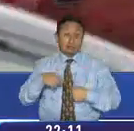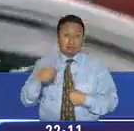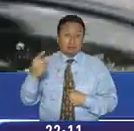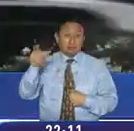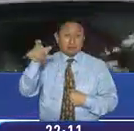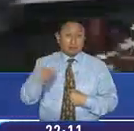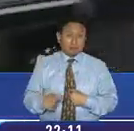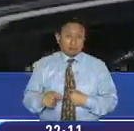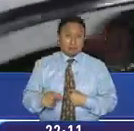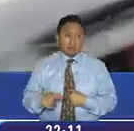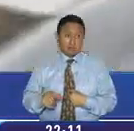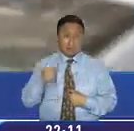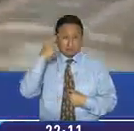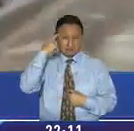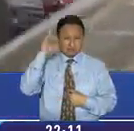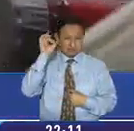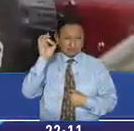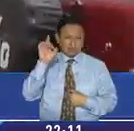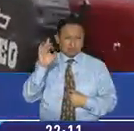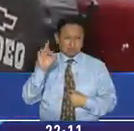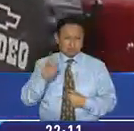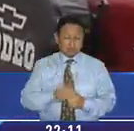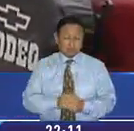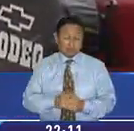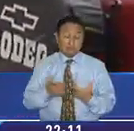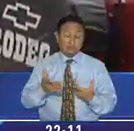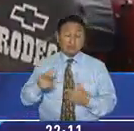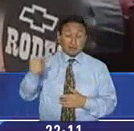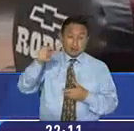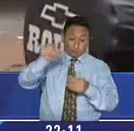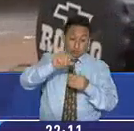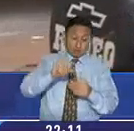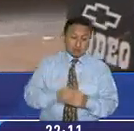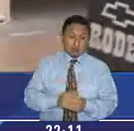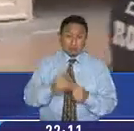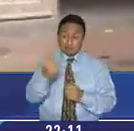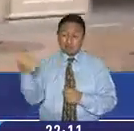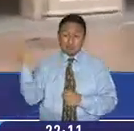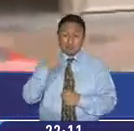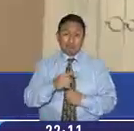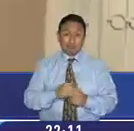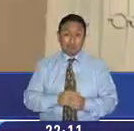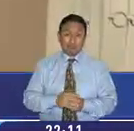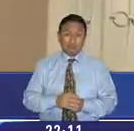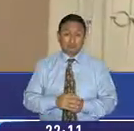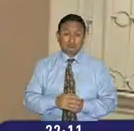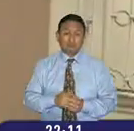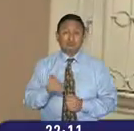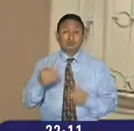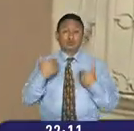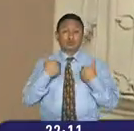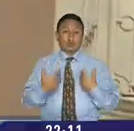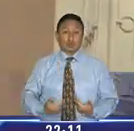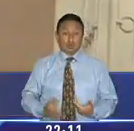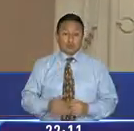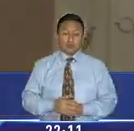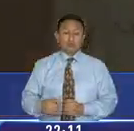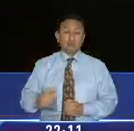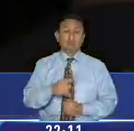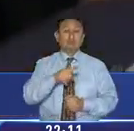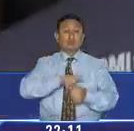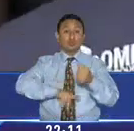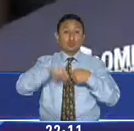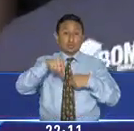con dolor de cabeza, entonces quiere decir que la mareó y habían almohadas alrededor y el edredón. El cuerpo de la fémina fue hallado por la hija y tenía